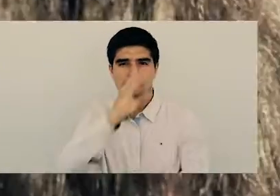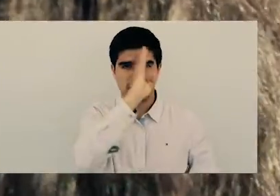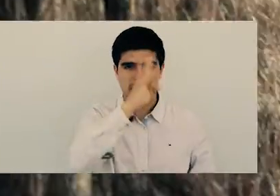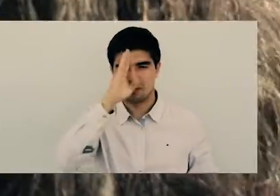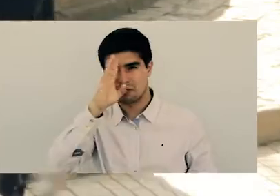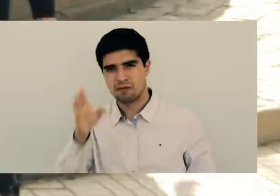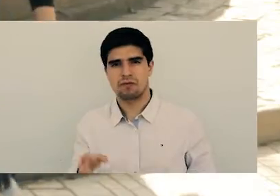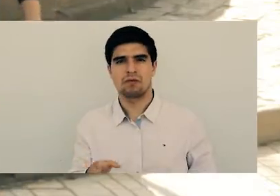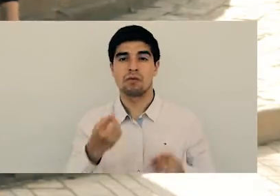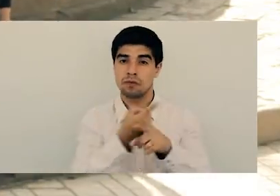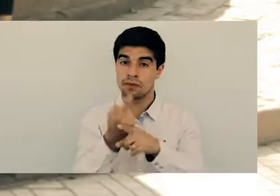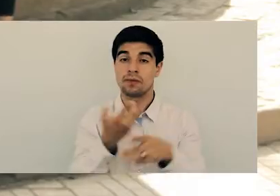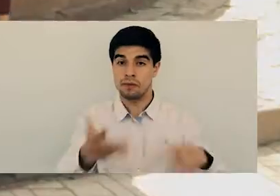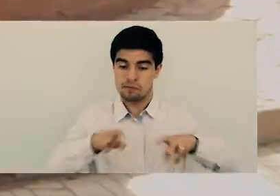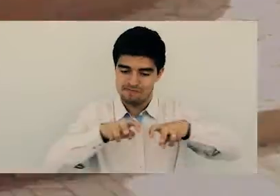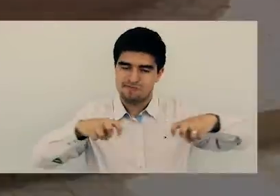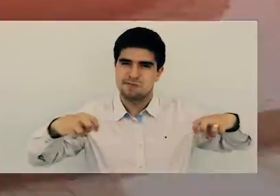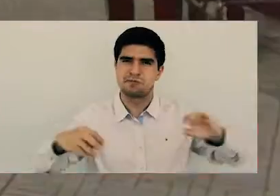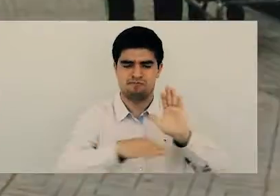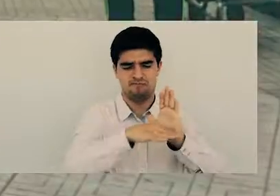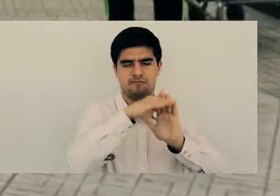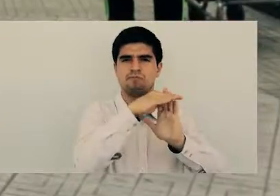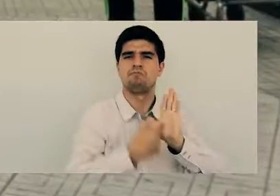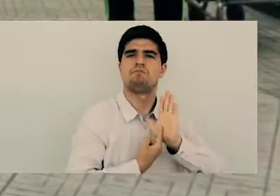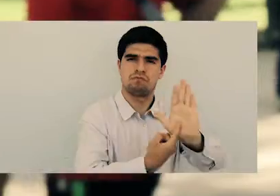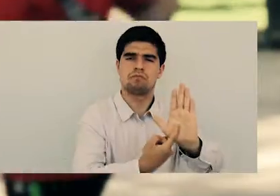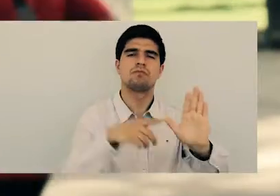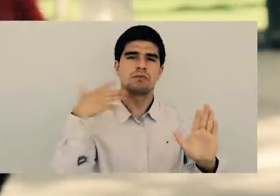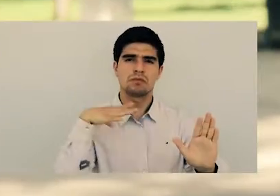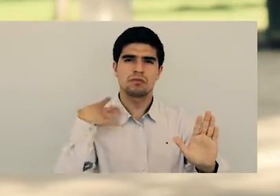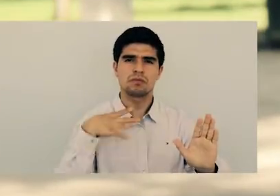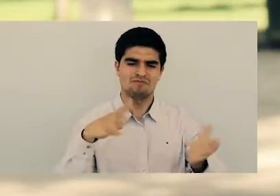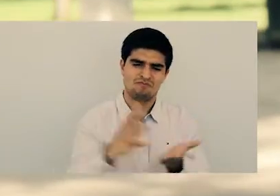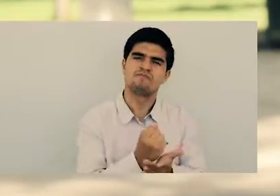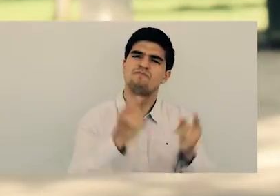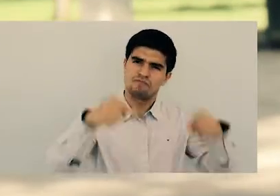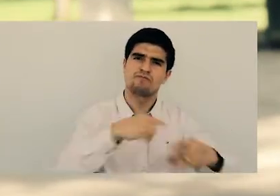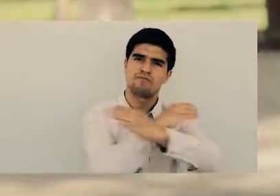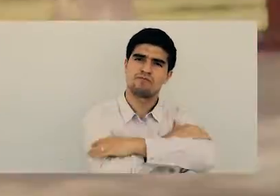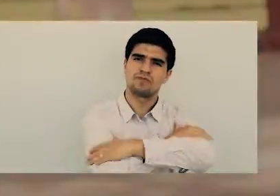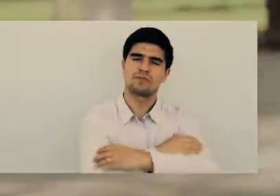espacios en los que convivimos. Hemos conversado y levantado propuestas, nos sentimos importantes, capaces